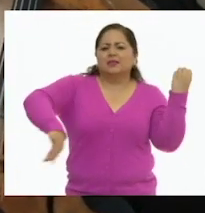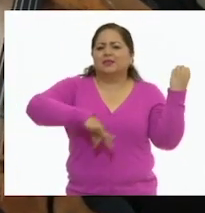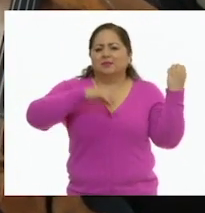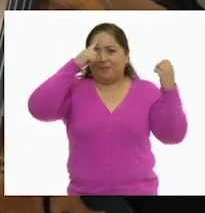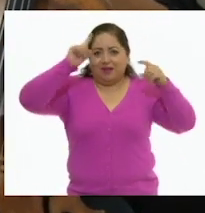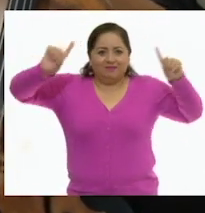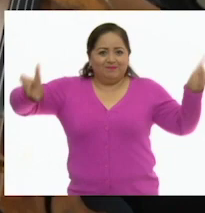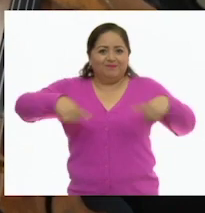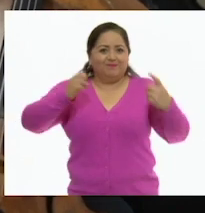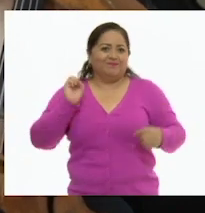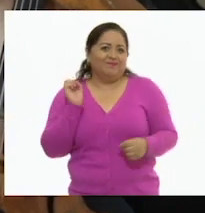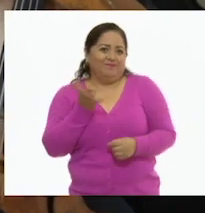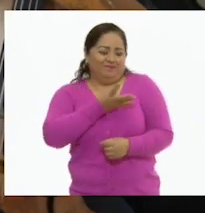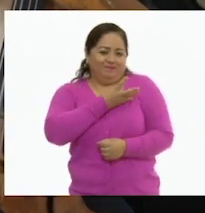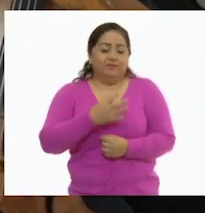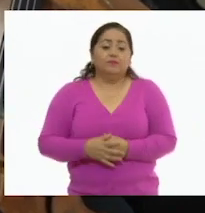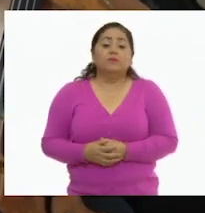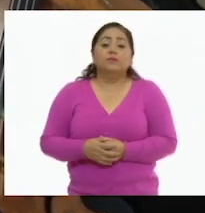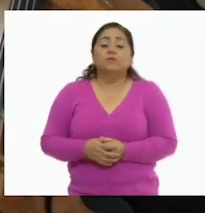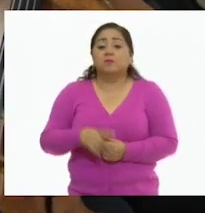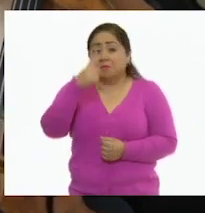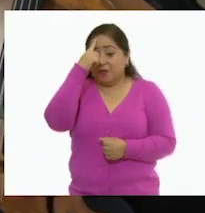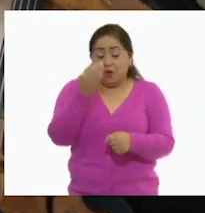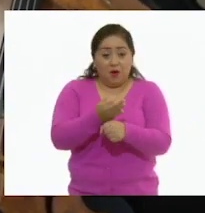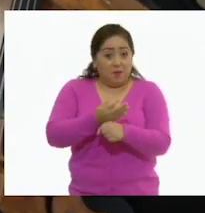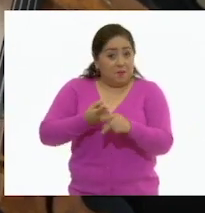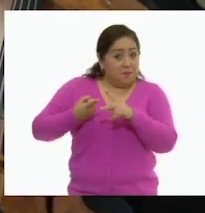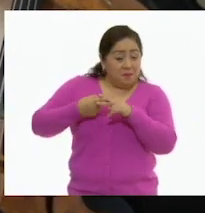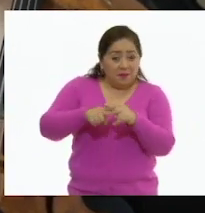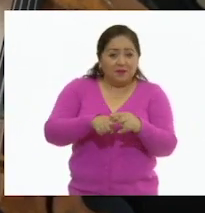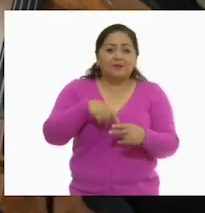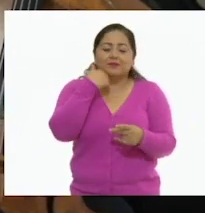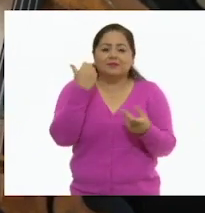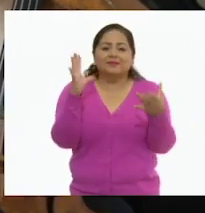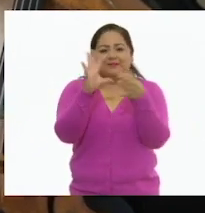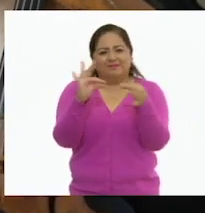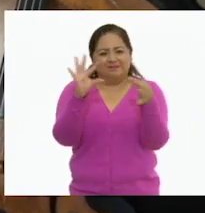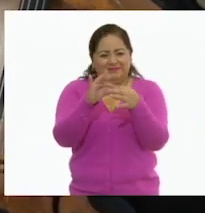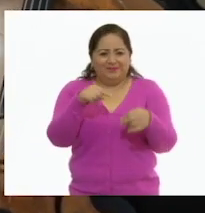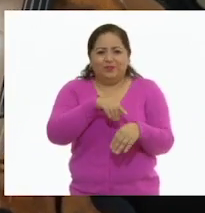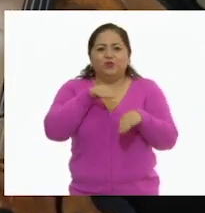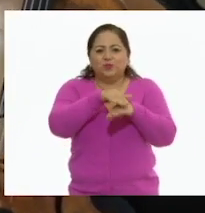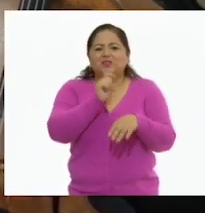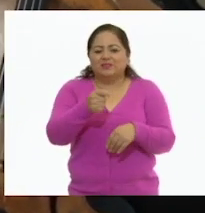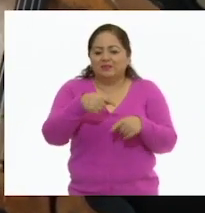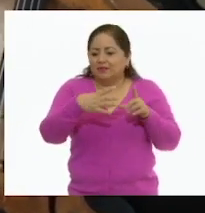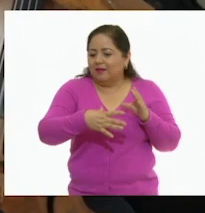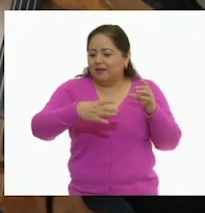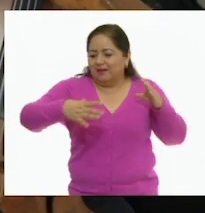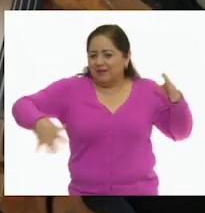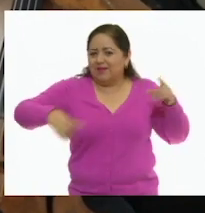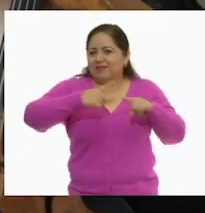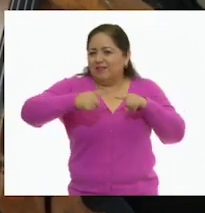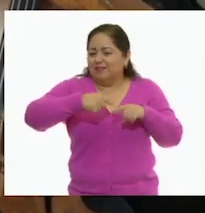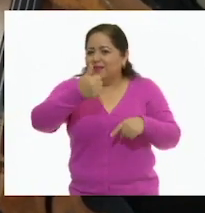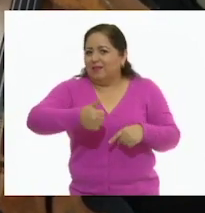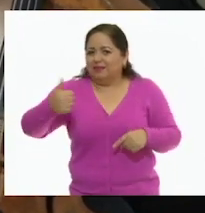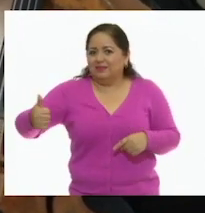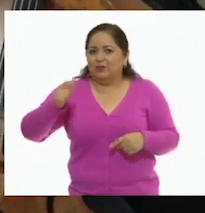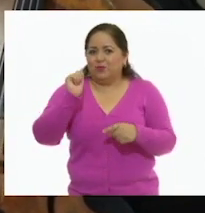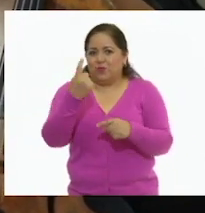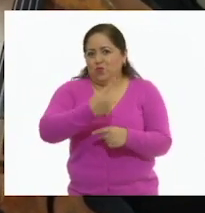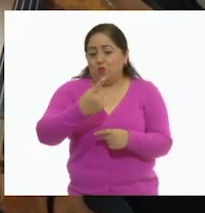orquesta sinfónica. Para comenzar, quisiera hablar de las secciones o de las familias que tiene una